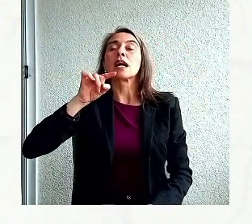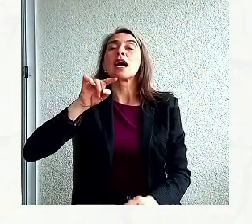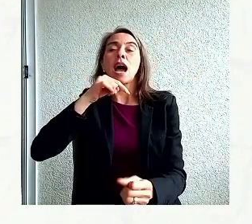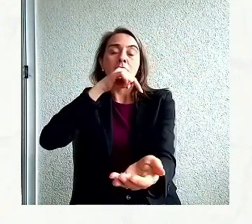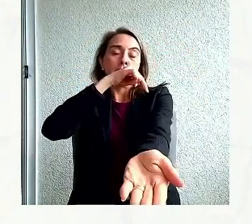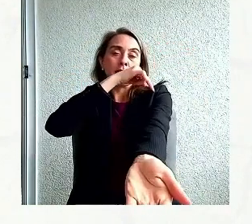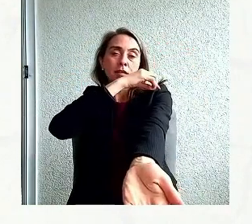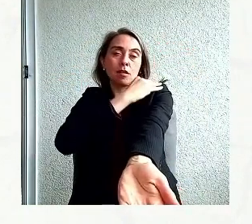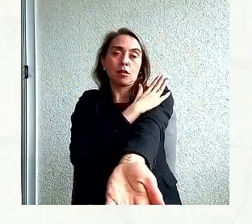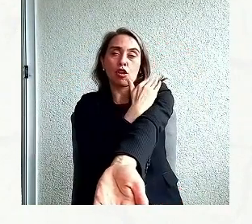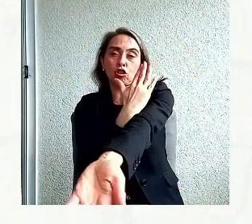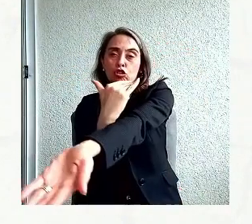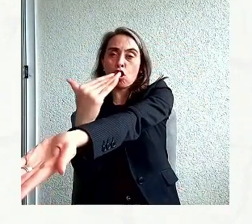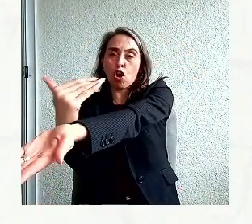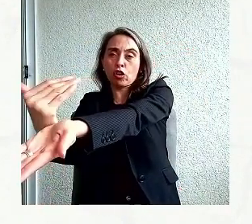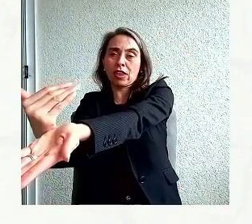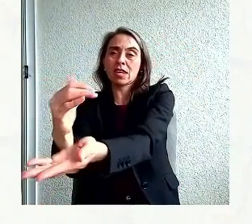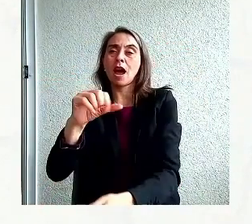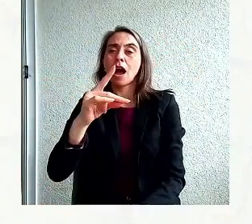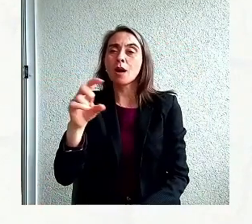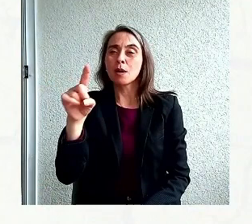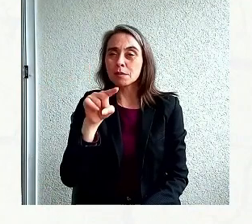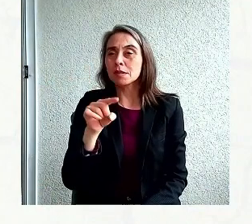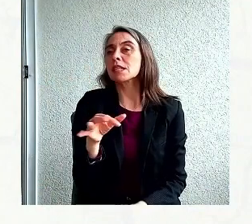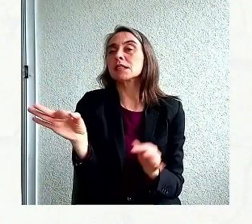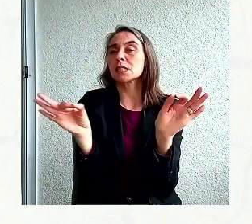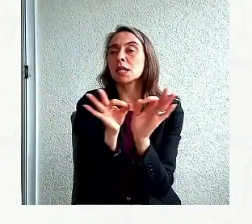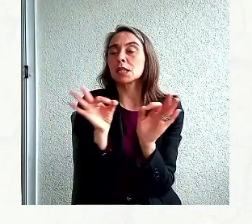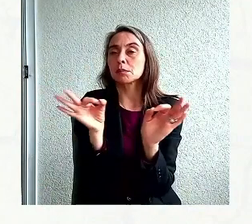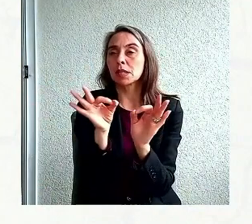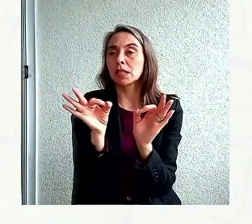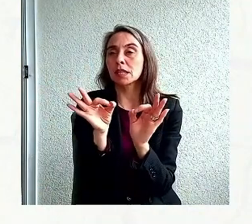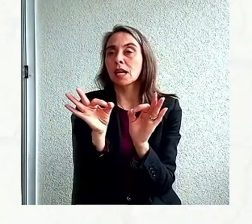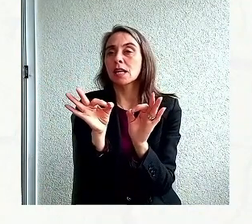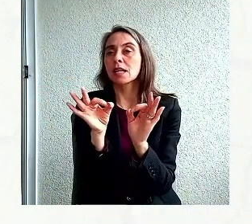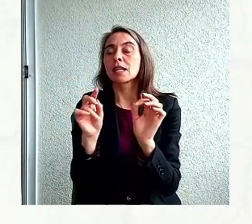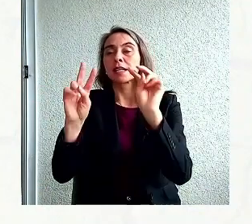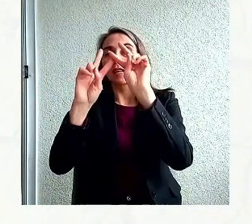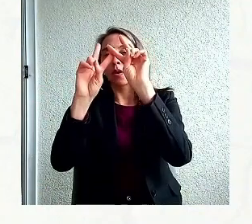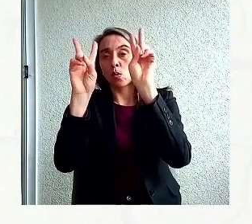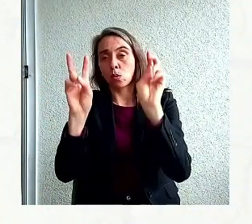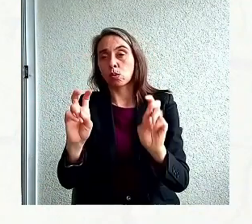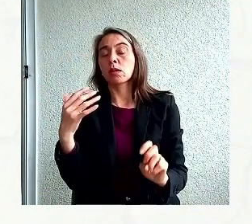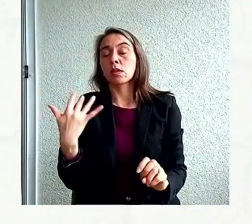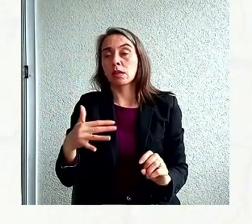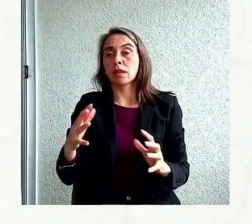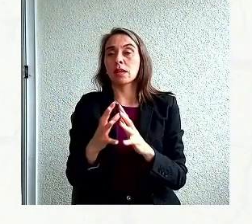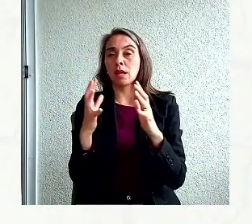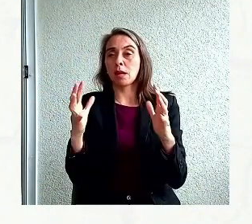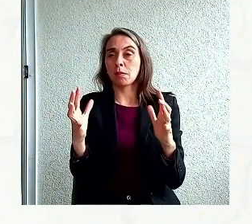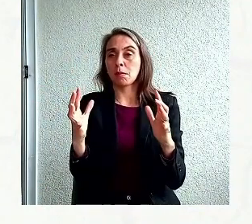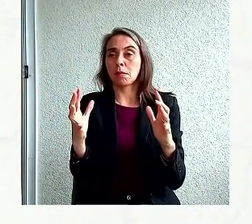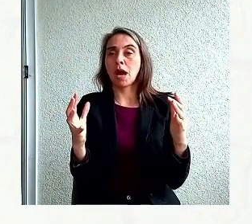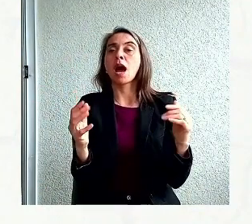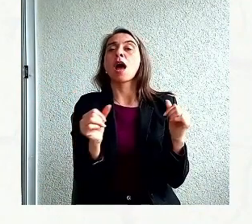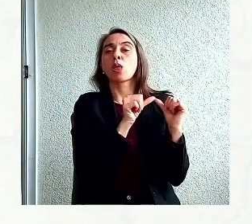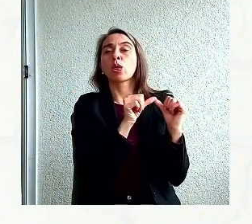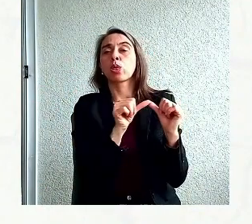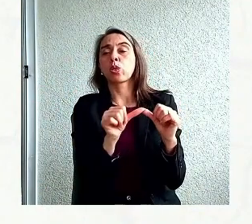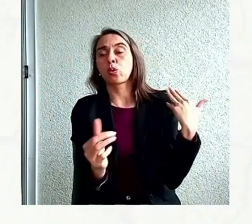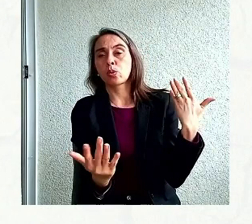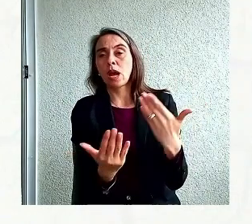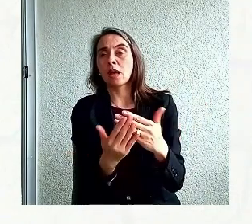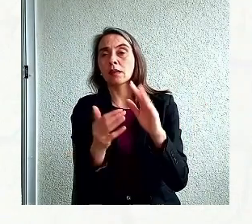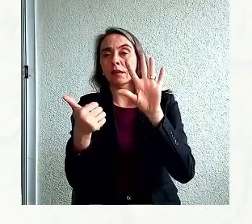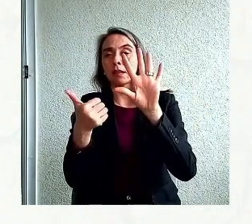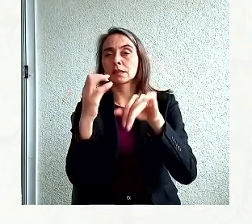tema, un temazo. En los últimos 60 años hemos perdido más de 9.000,